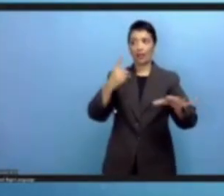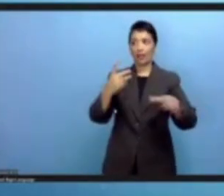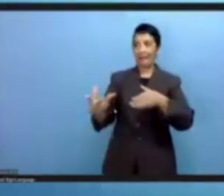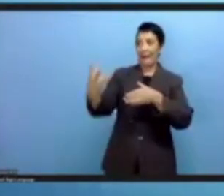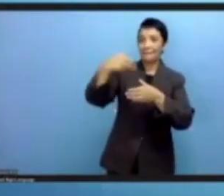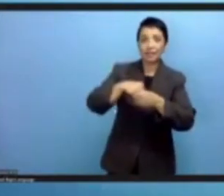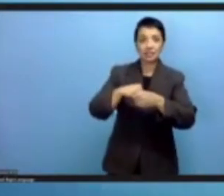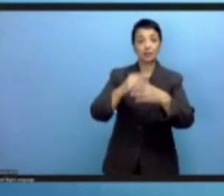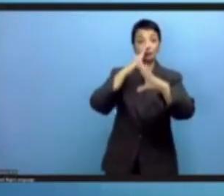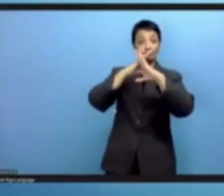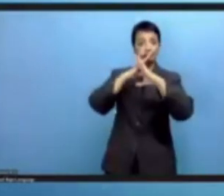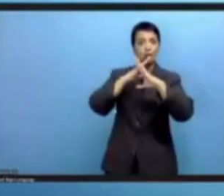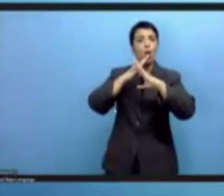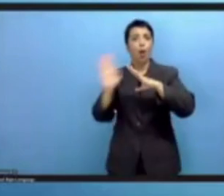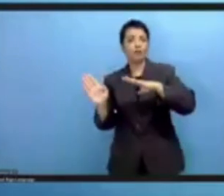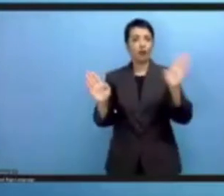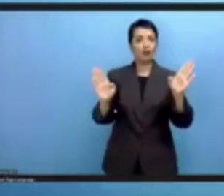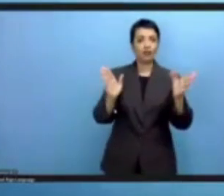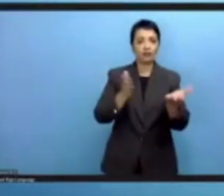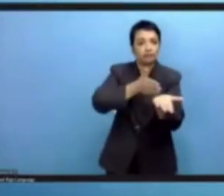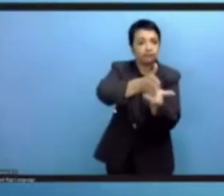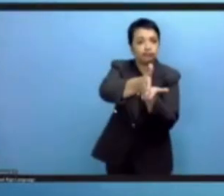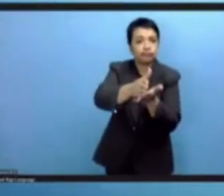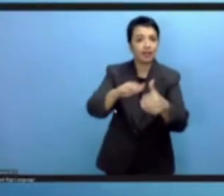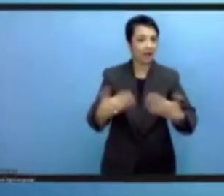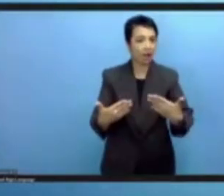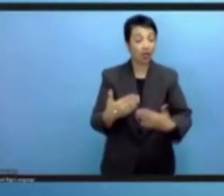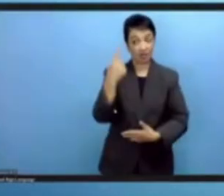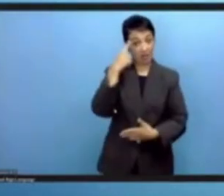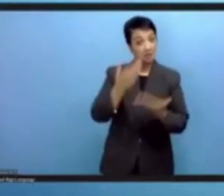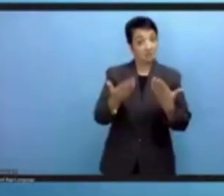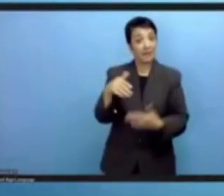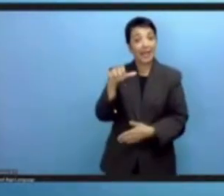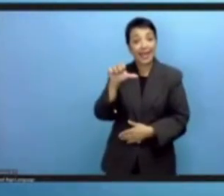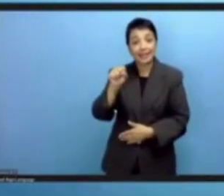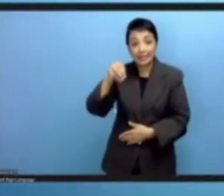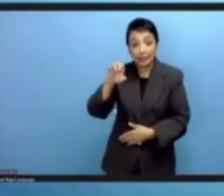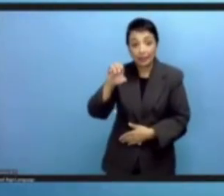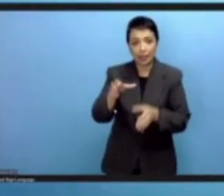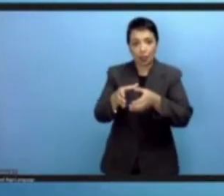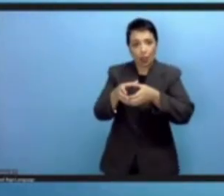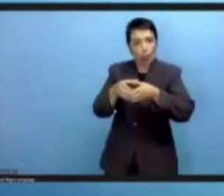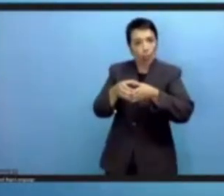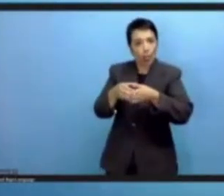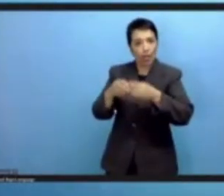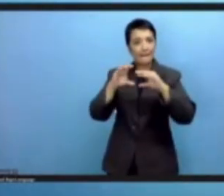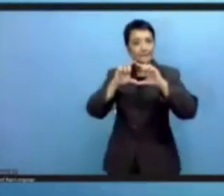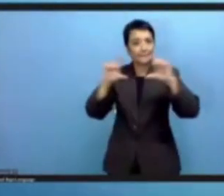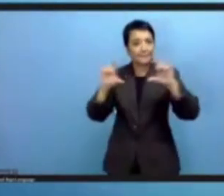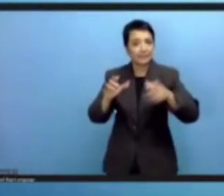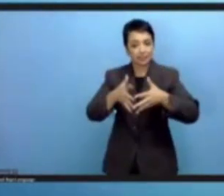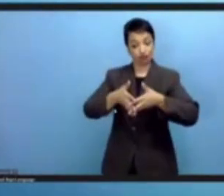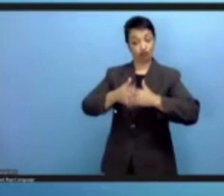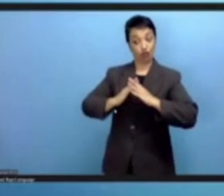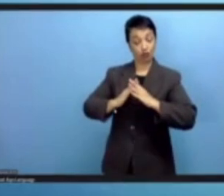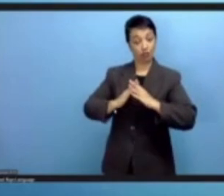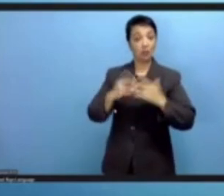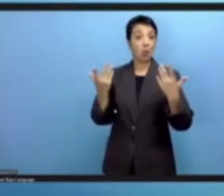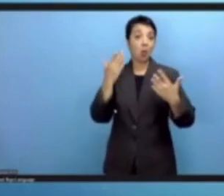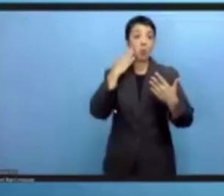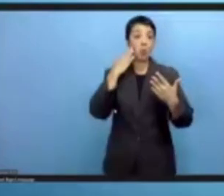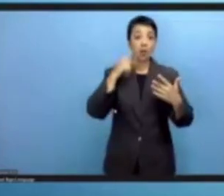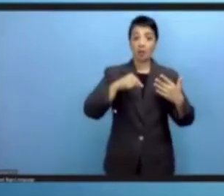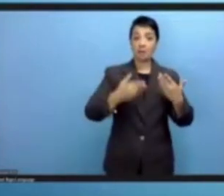barreras de ingreso para la participación en la economía digital ya sea con pequeñas tortas o